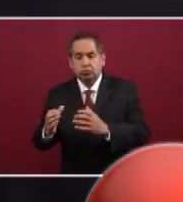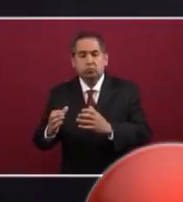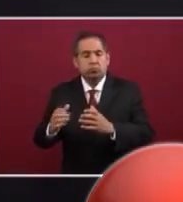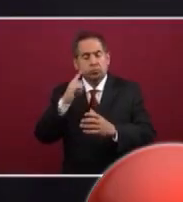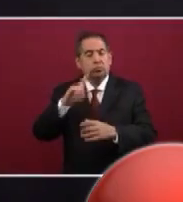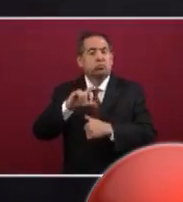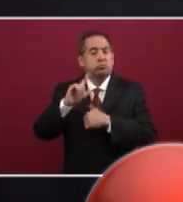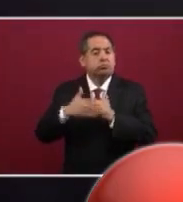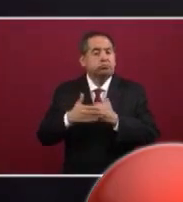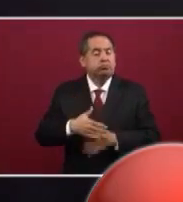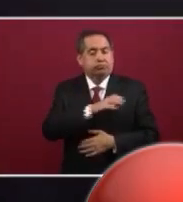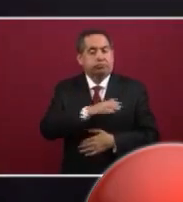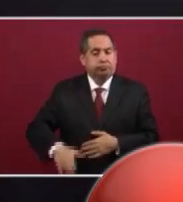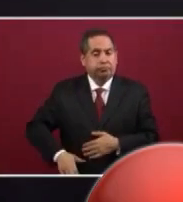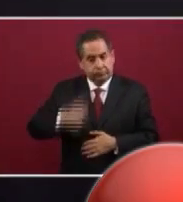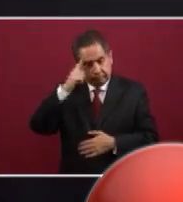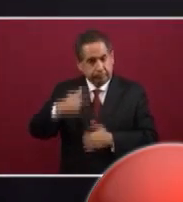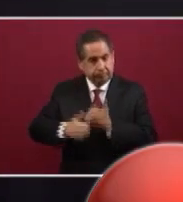presidencia.